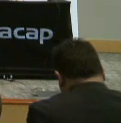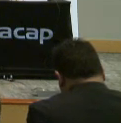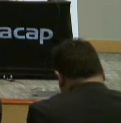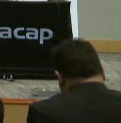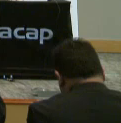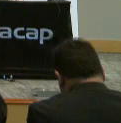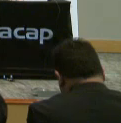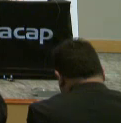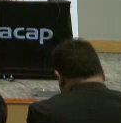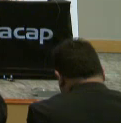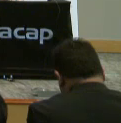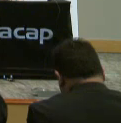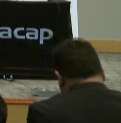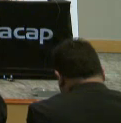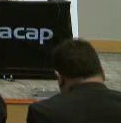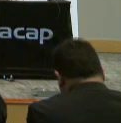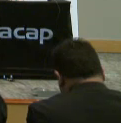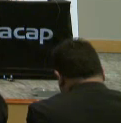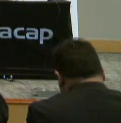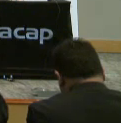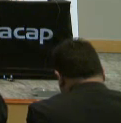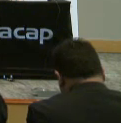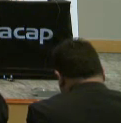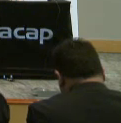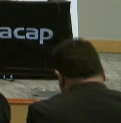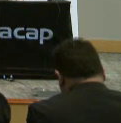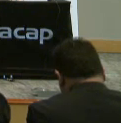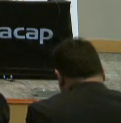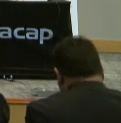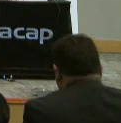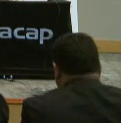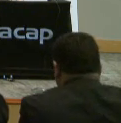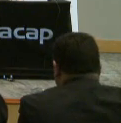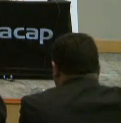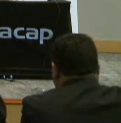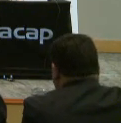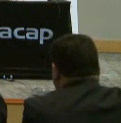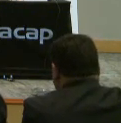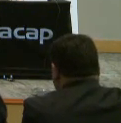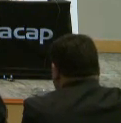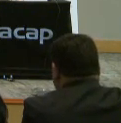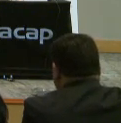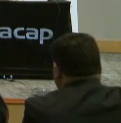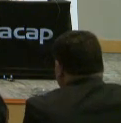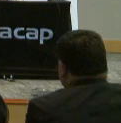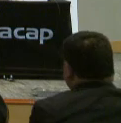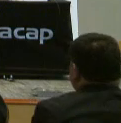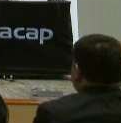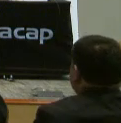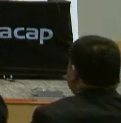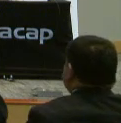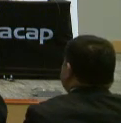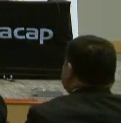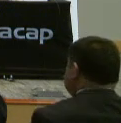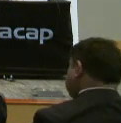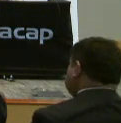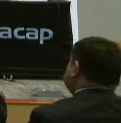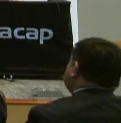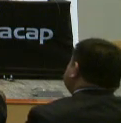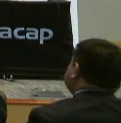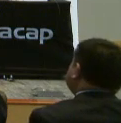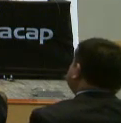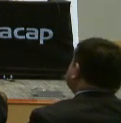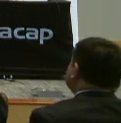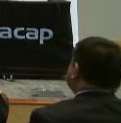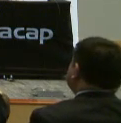Saludamos y damos la más cordial bienvenida al señor ministro de la Excelentísima Corte Suprema, don Lamberto Cisternas Rocha. Al señor